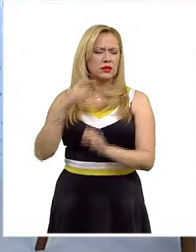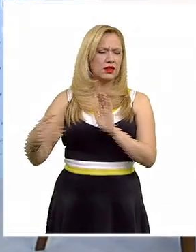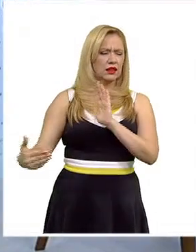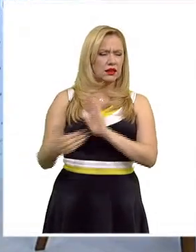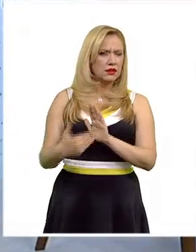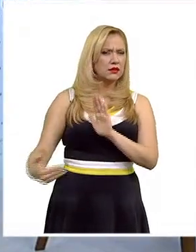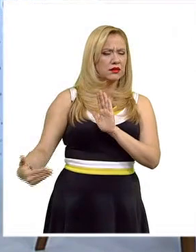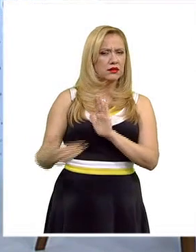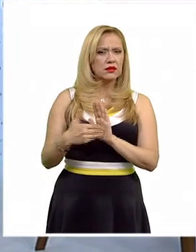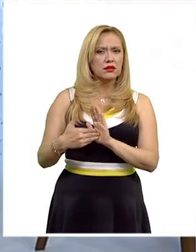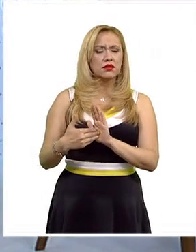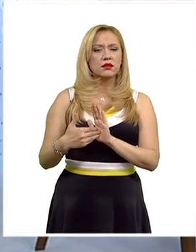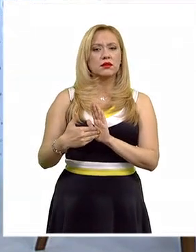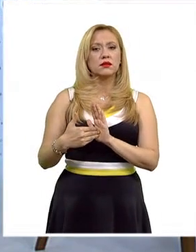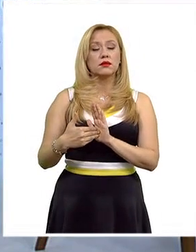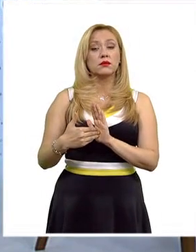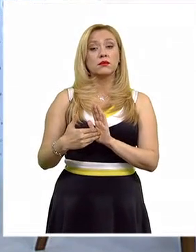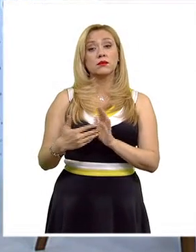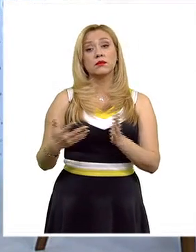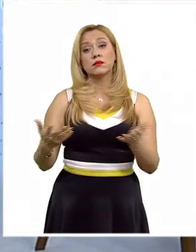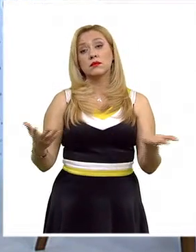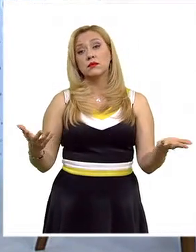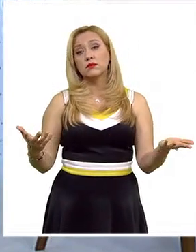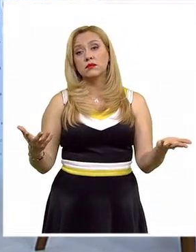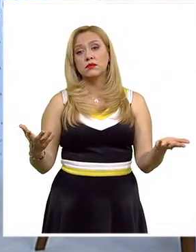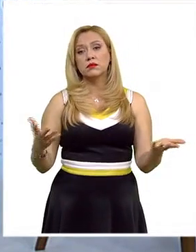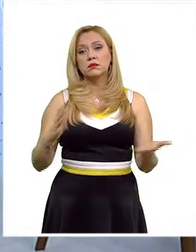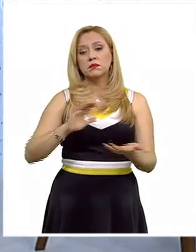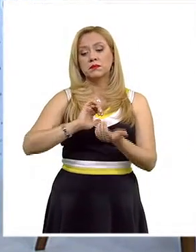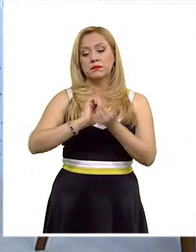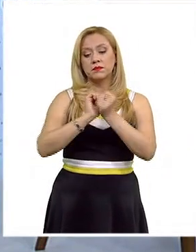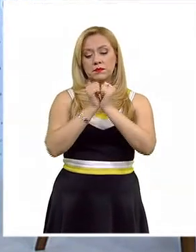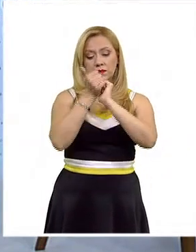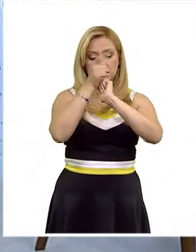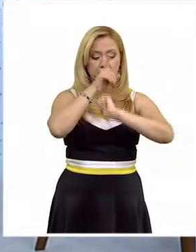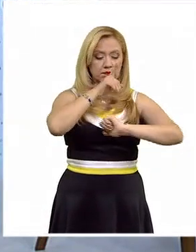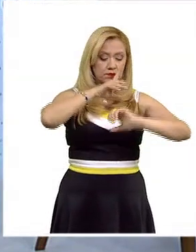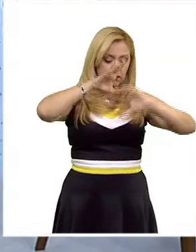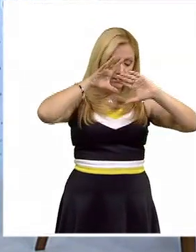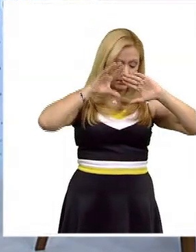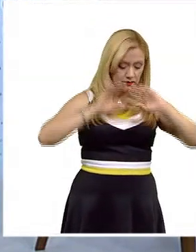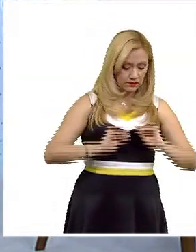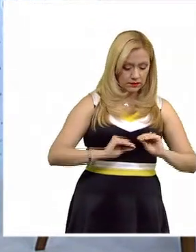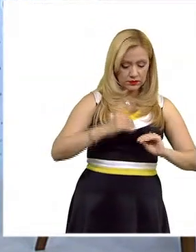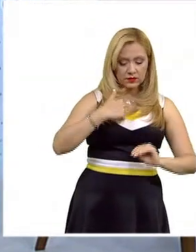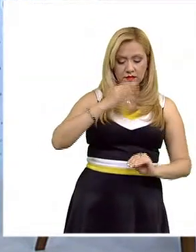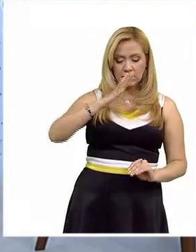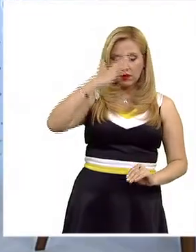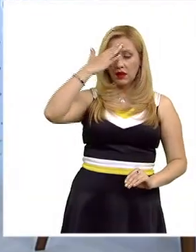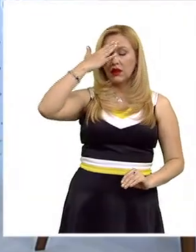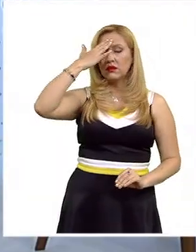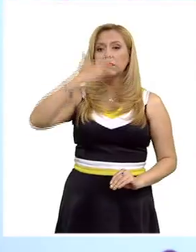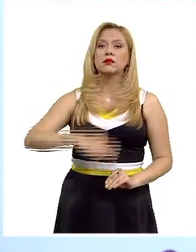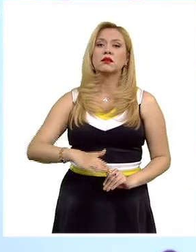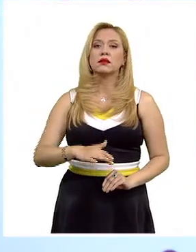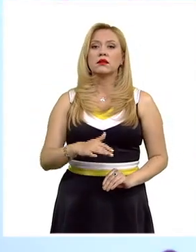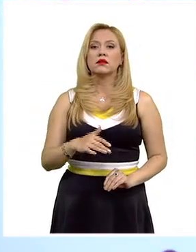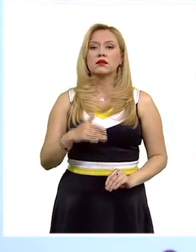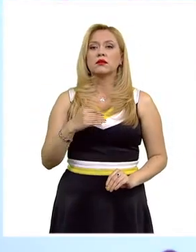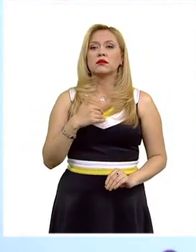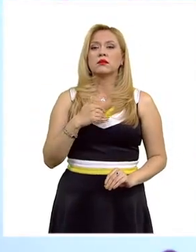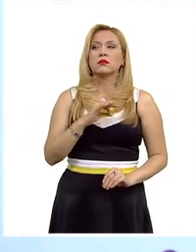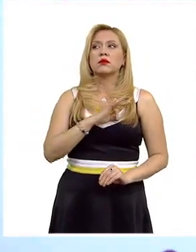violencia sexual específica tiene un efecto disciplinante en el resto. Es decir, tú sabes como mujer que puedes